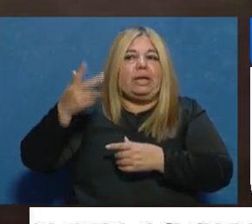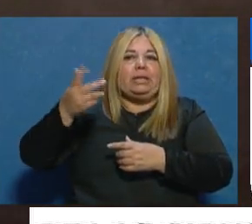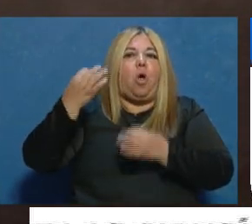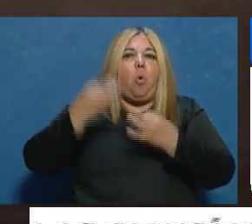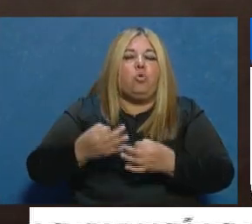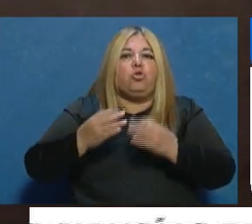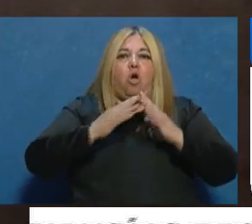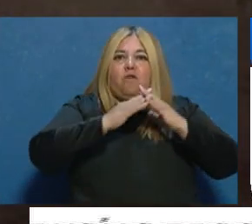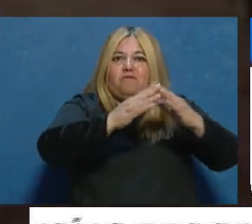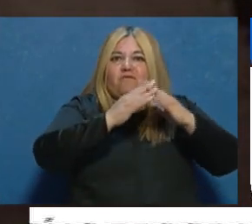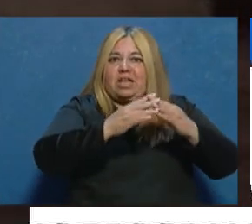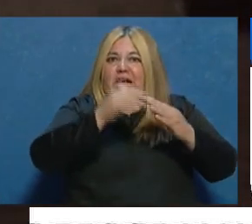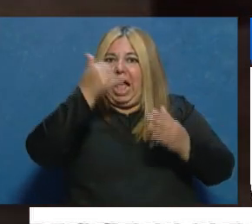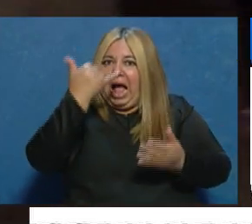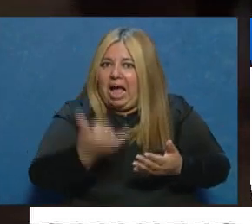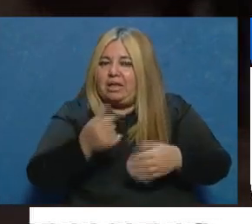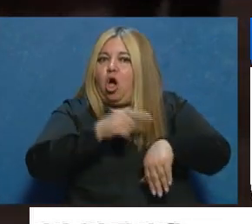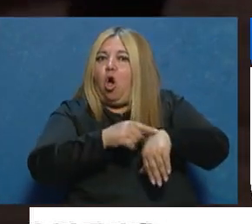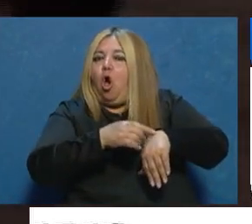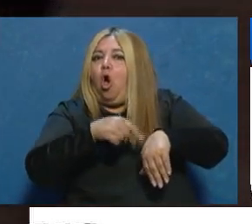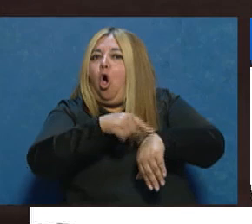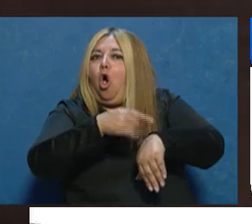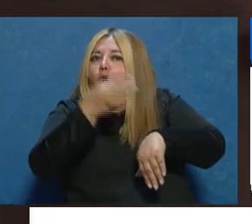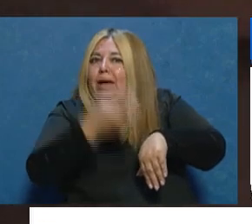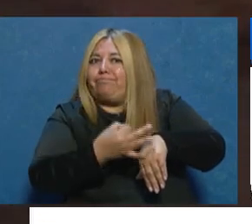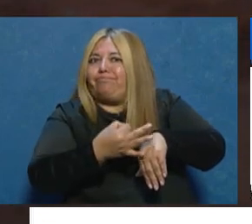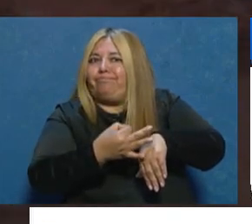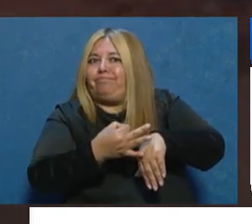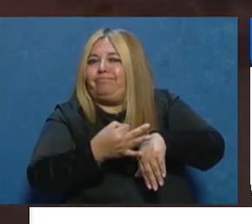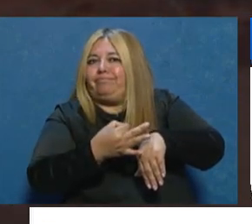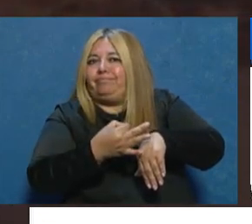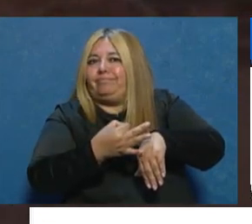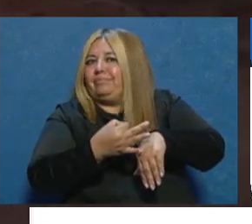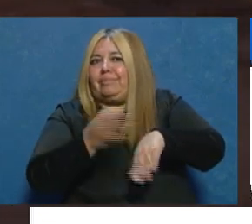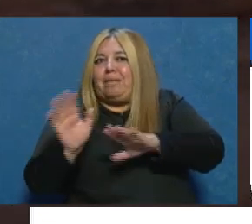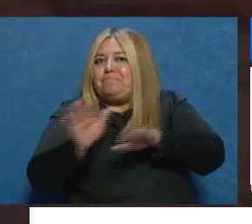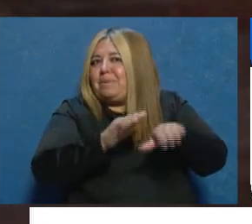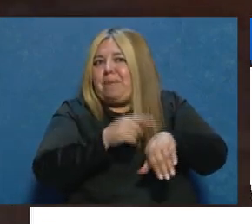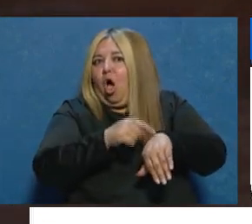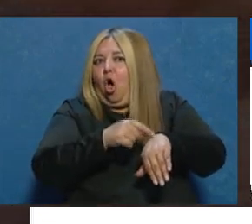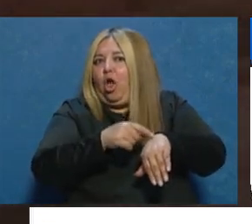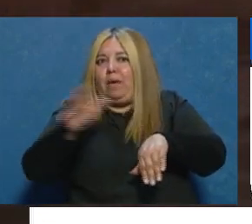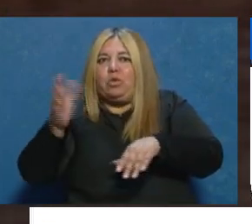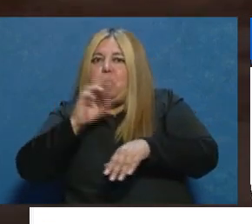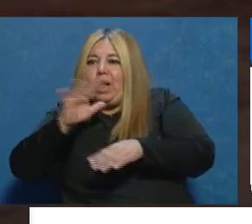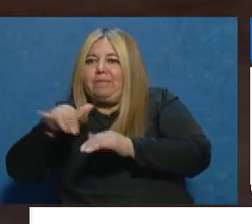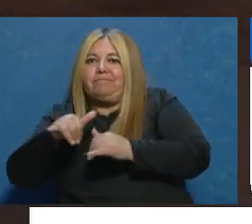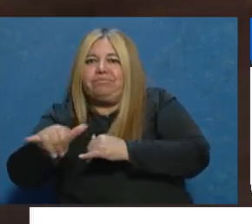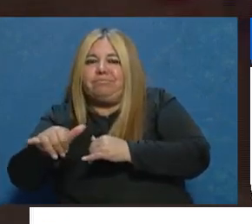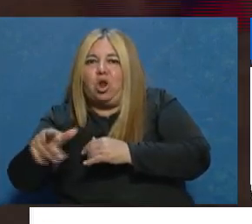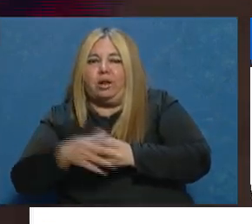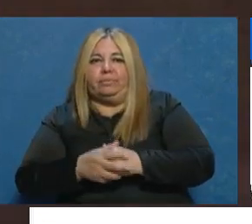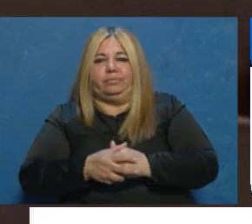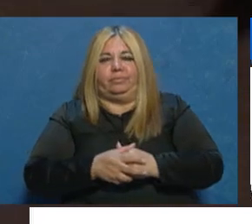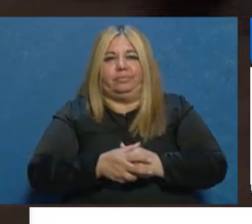finca en un horario prácticamente idéntico al señalado por la víctima